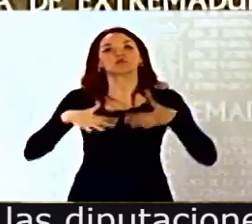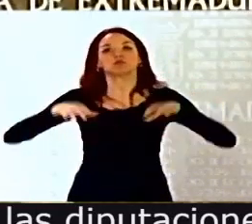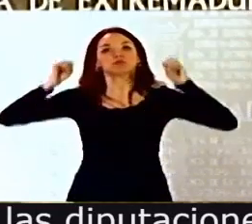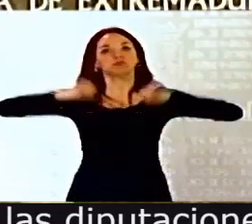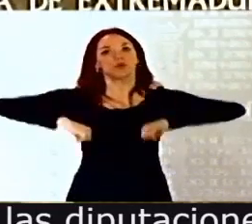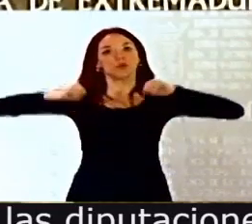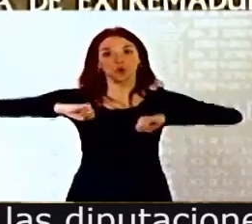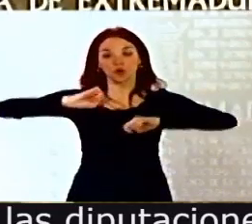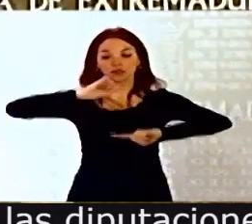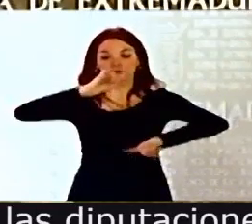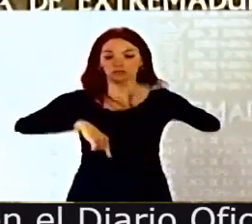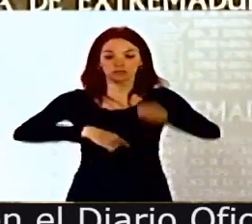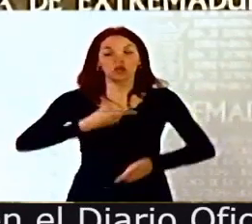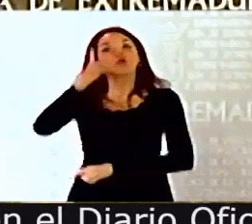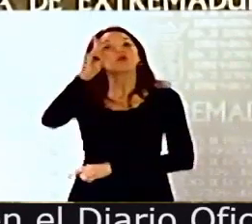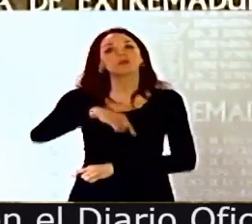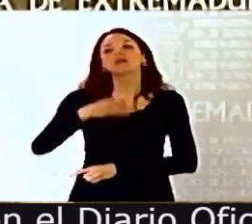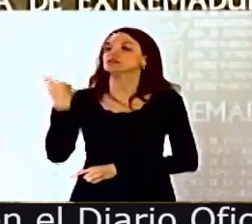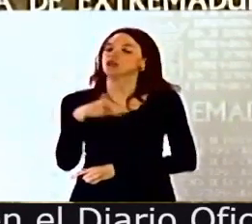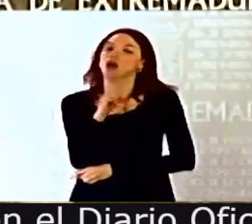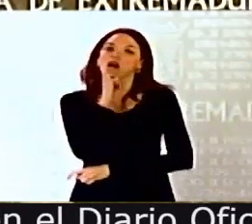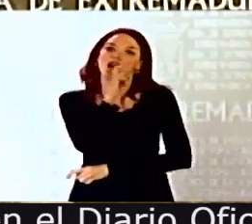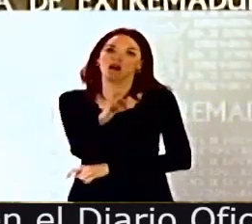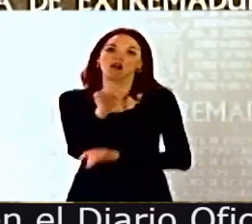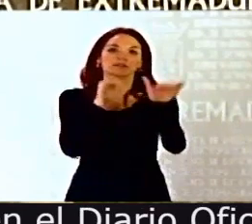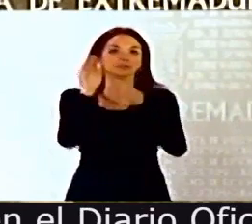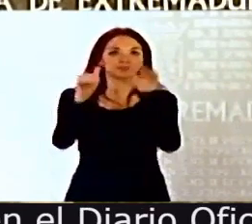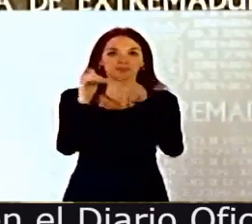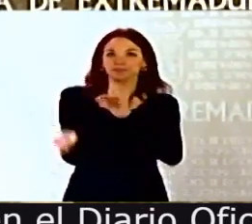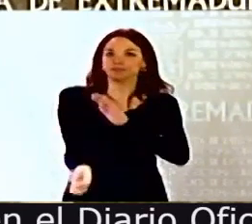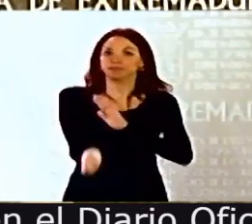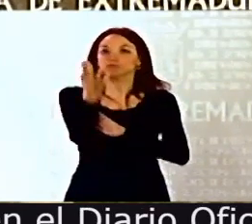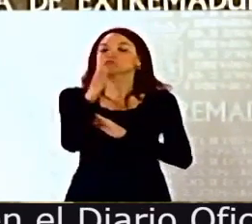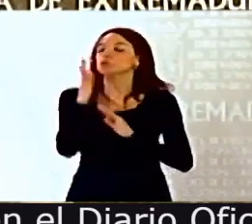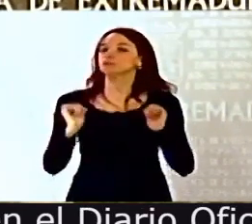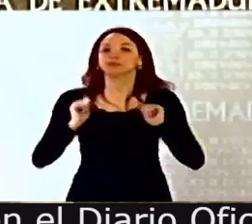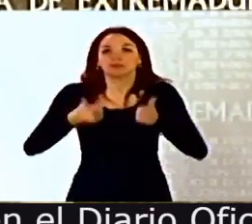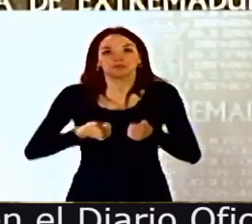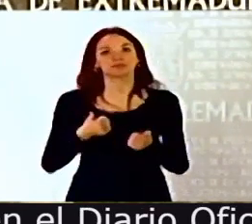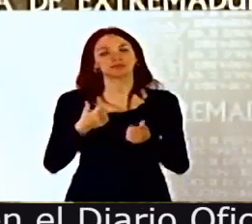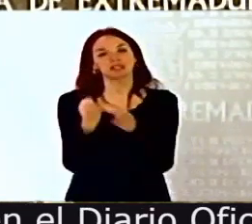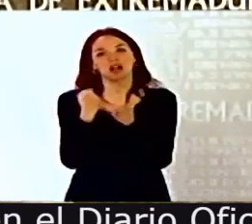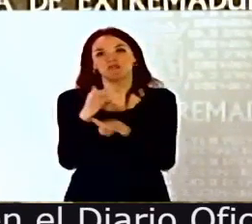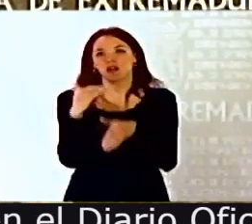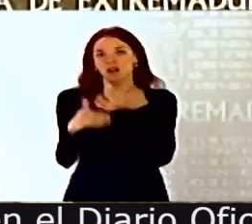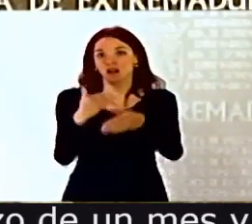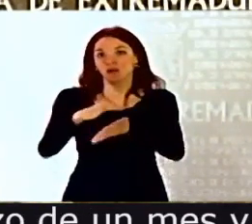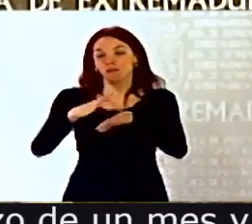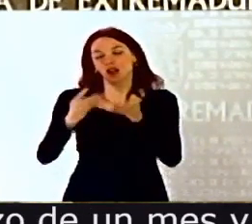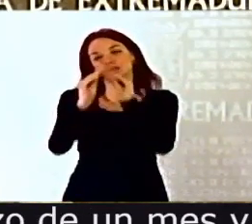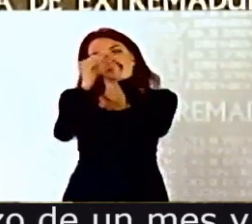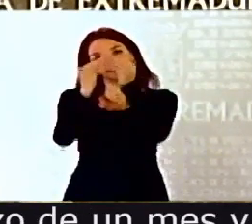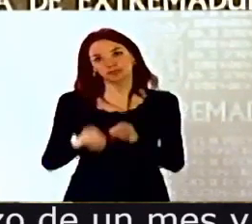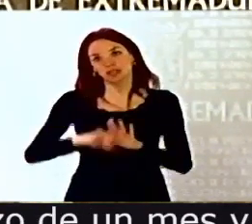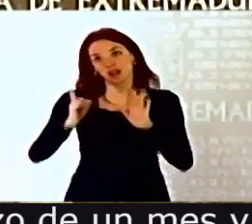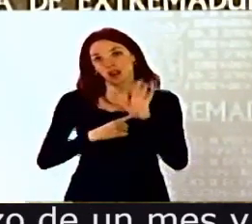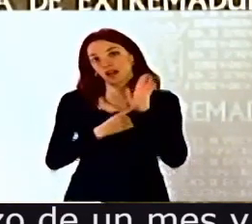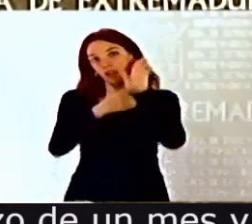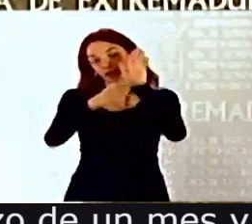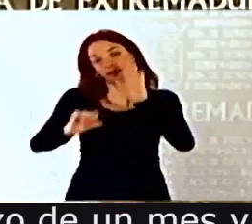tanto, en el plazo de un mes les convocaremos a esta constitución porque empezaremos a trabajar para poder desarrollar esta ley